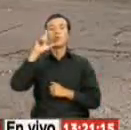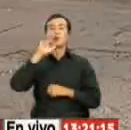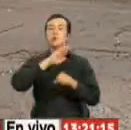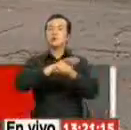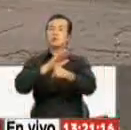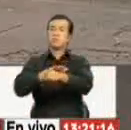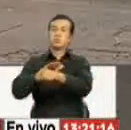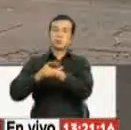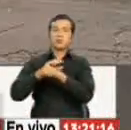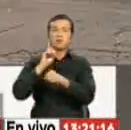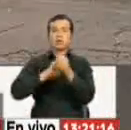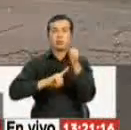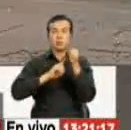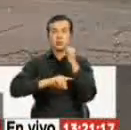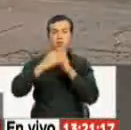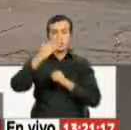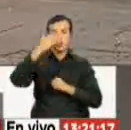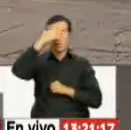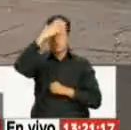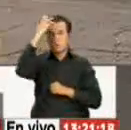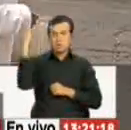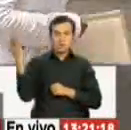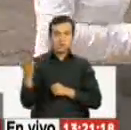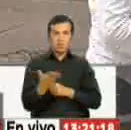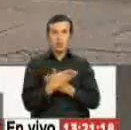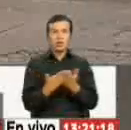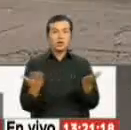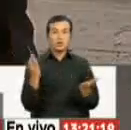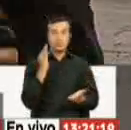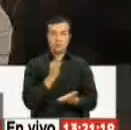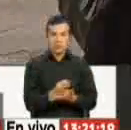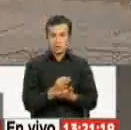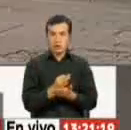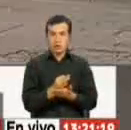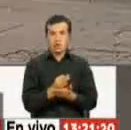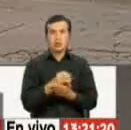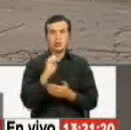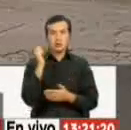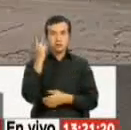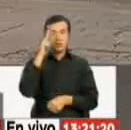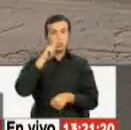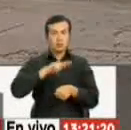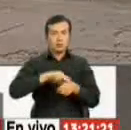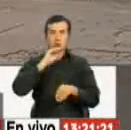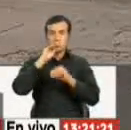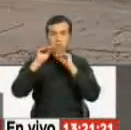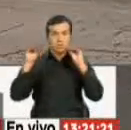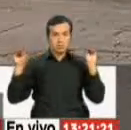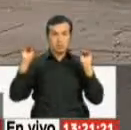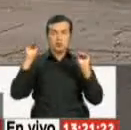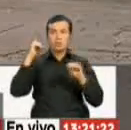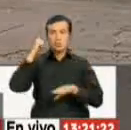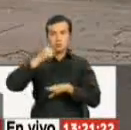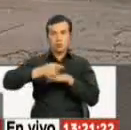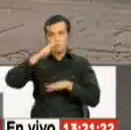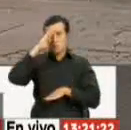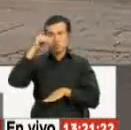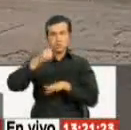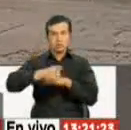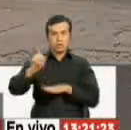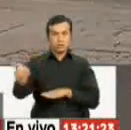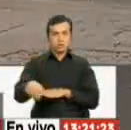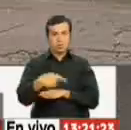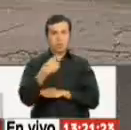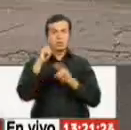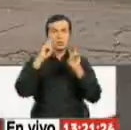fueron convocados los hermanos del alcalde mauricio rodas sin embargo ellos no asisten para una tercera ocasión serán convocados a través de la fuerza pública al respecto